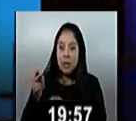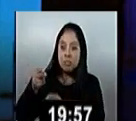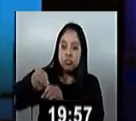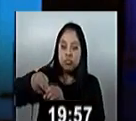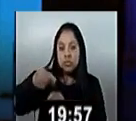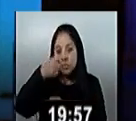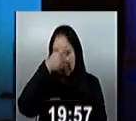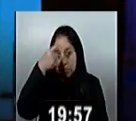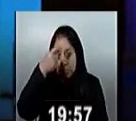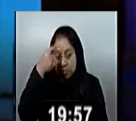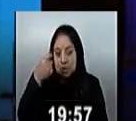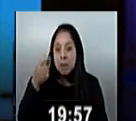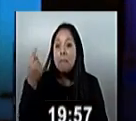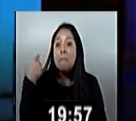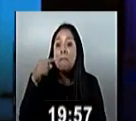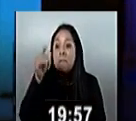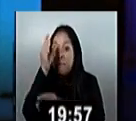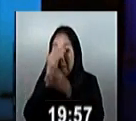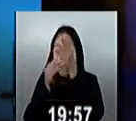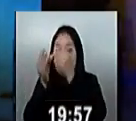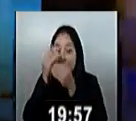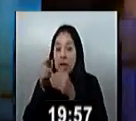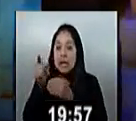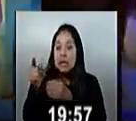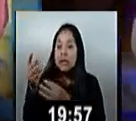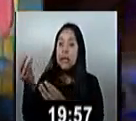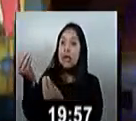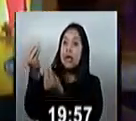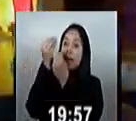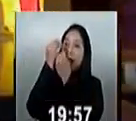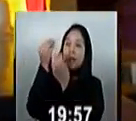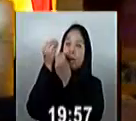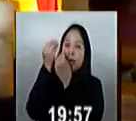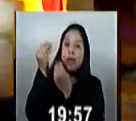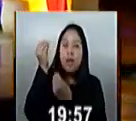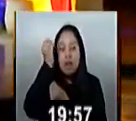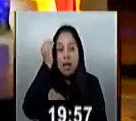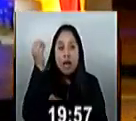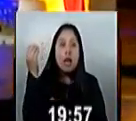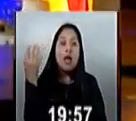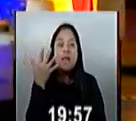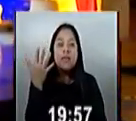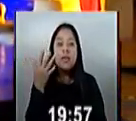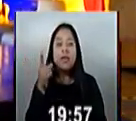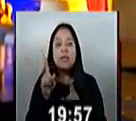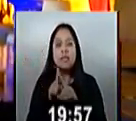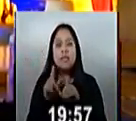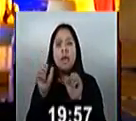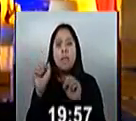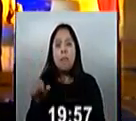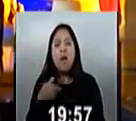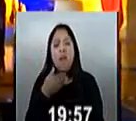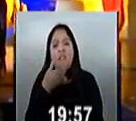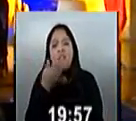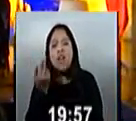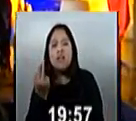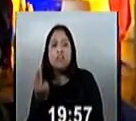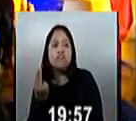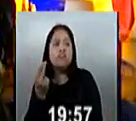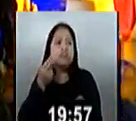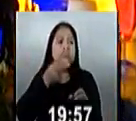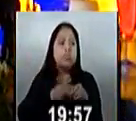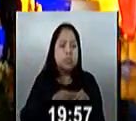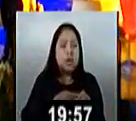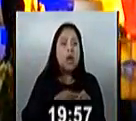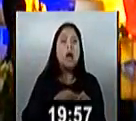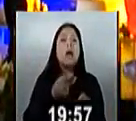se les van a enseñar habilidades que faciliten su inserción en el mercado